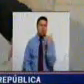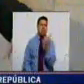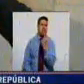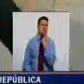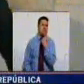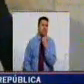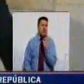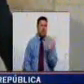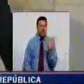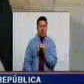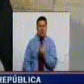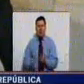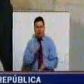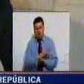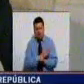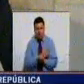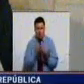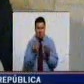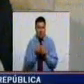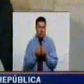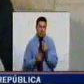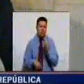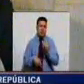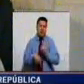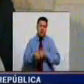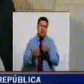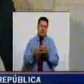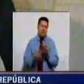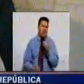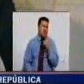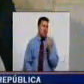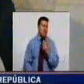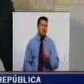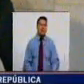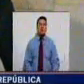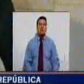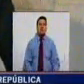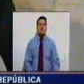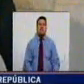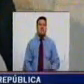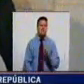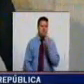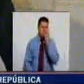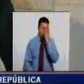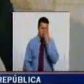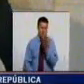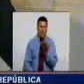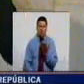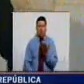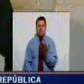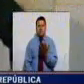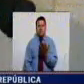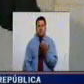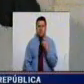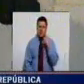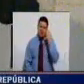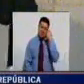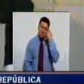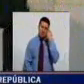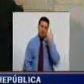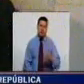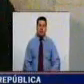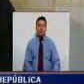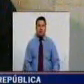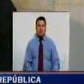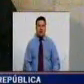o además hay dolo, hay corrupción. En algún momento a mí alguien me criticó que porque cómo así nos atrevíamos a pensar